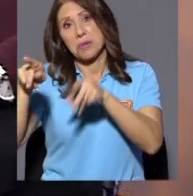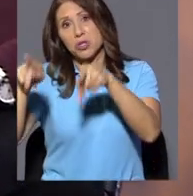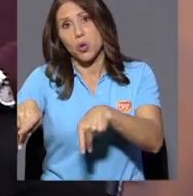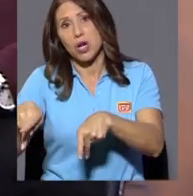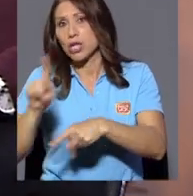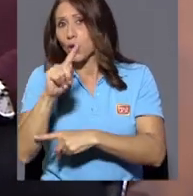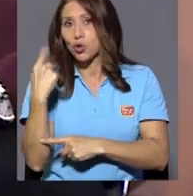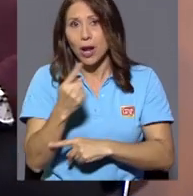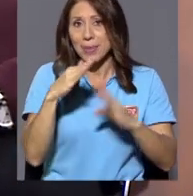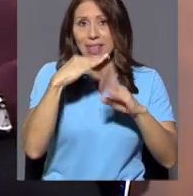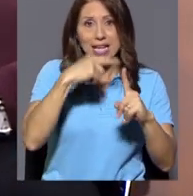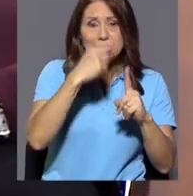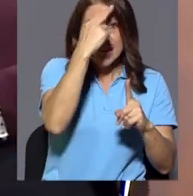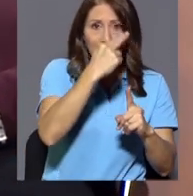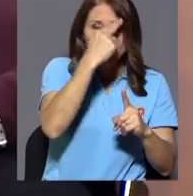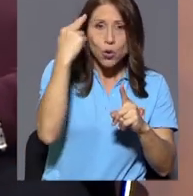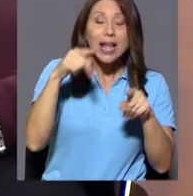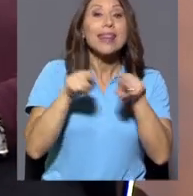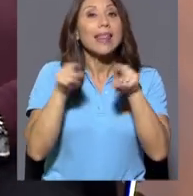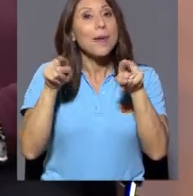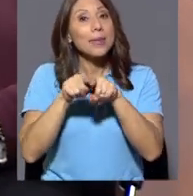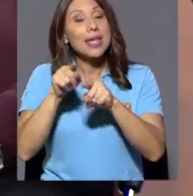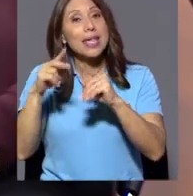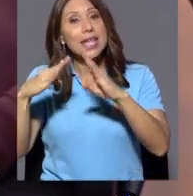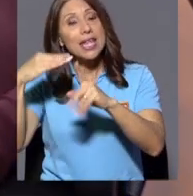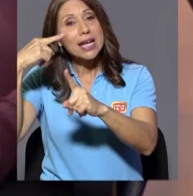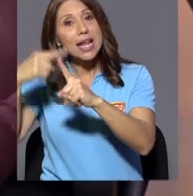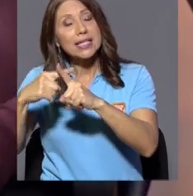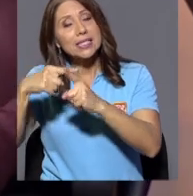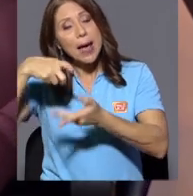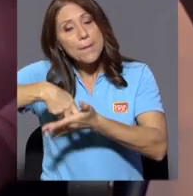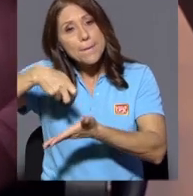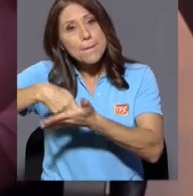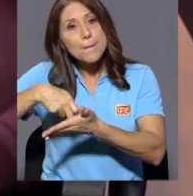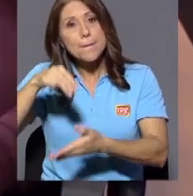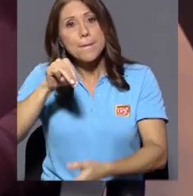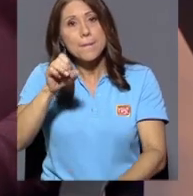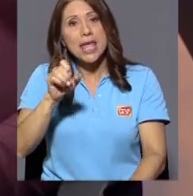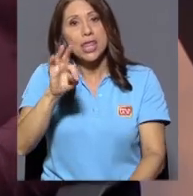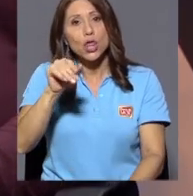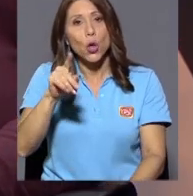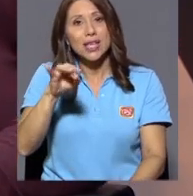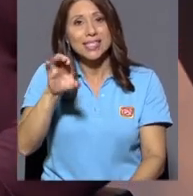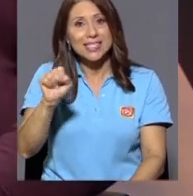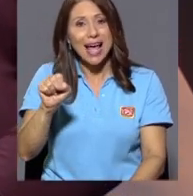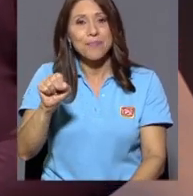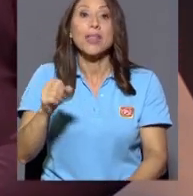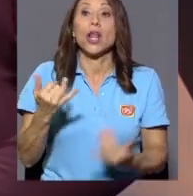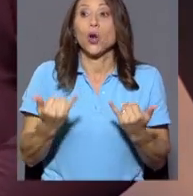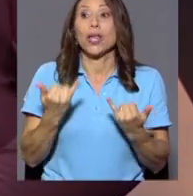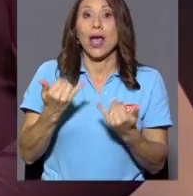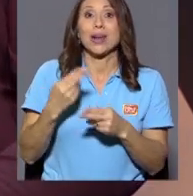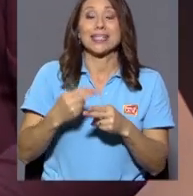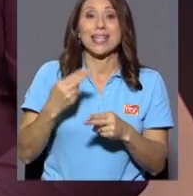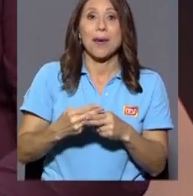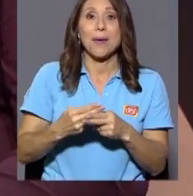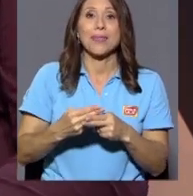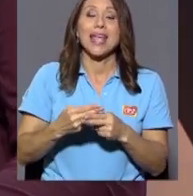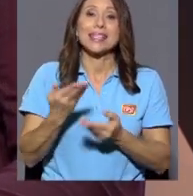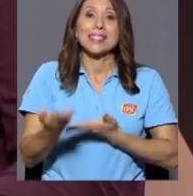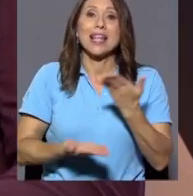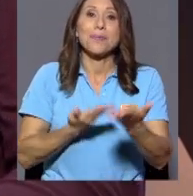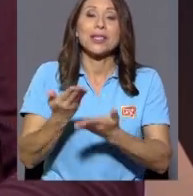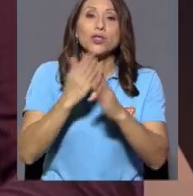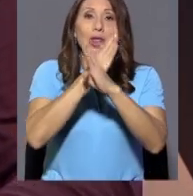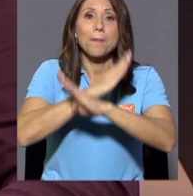iglesia católica la iglesia metodista es decir lo que hoy por ejemplo está representado lo que sería el serpaj el servicio de paz